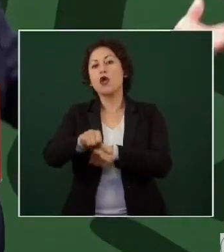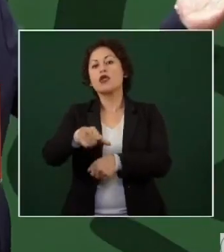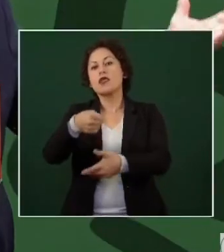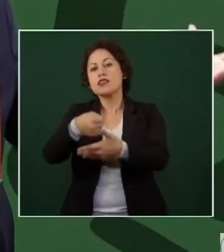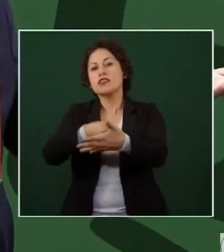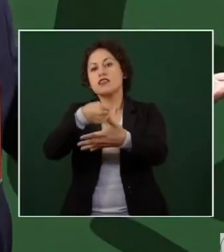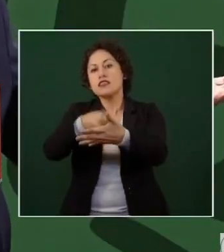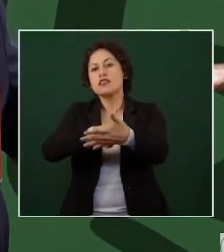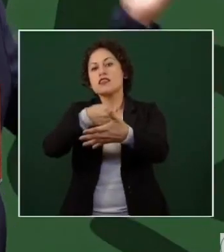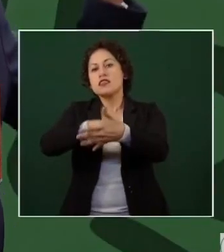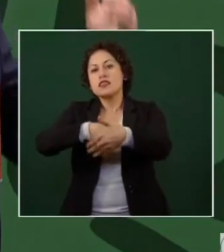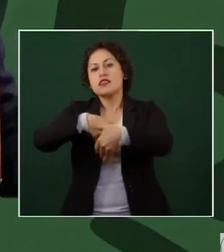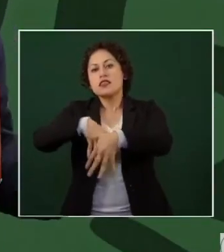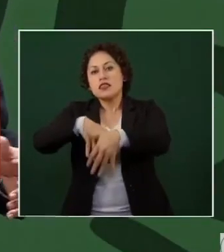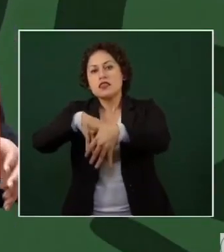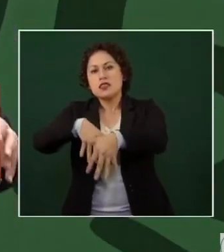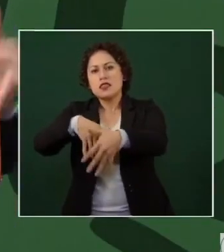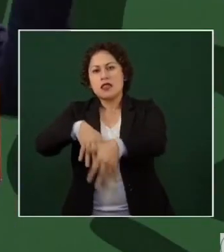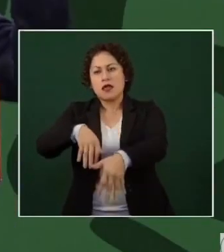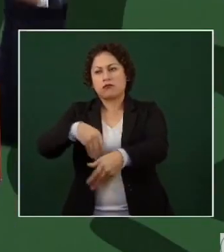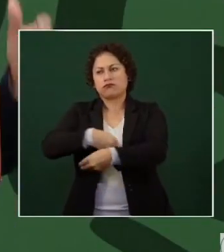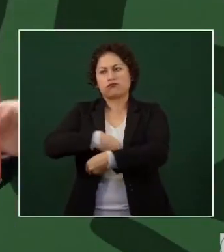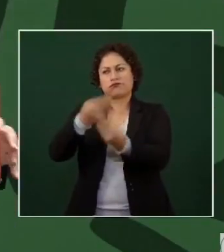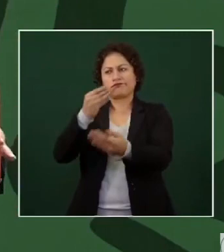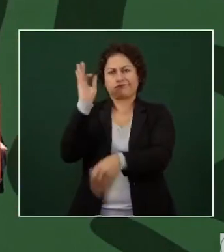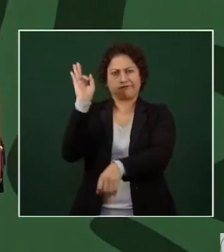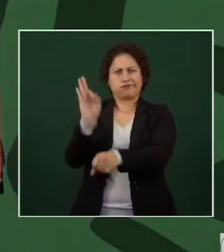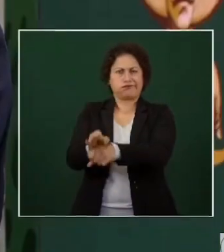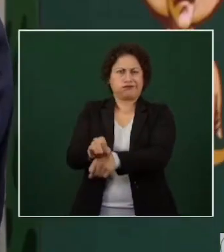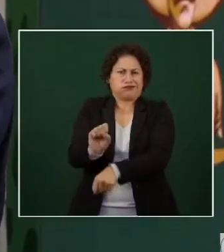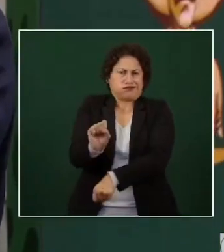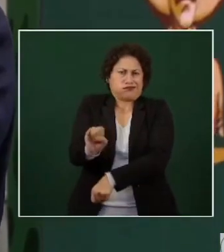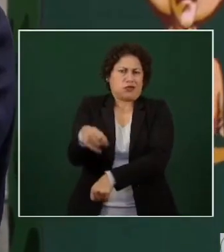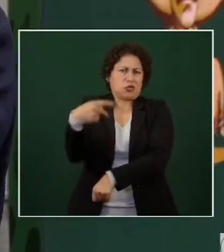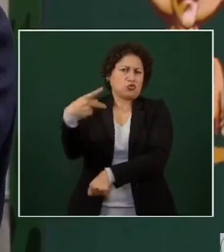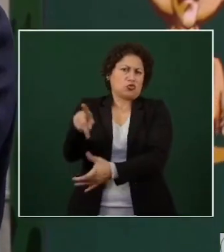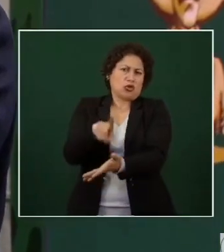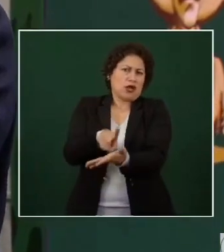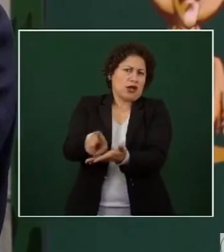tienen todo el derecho de manifestarse, somos libres.